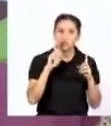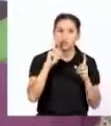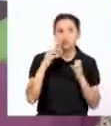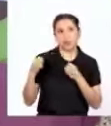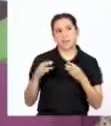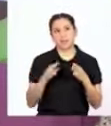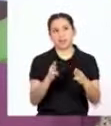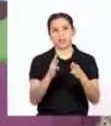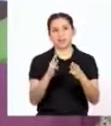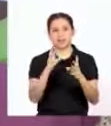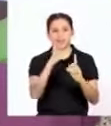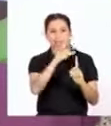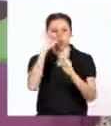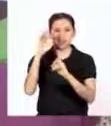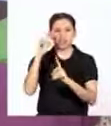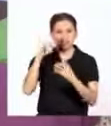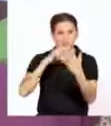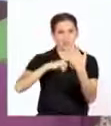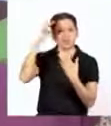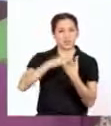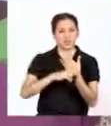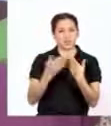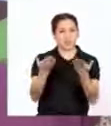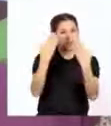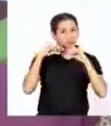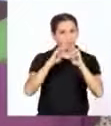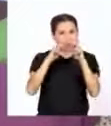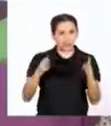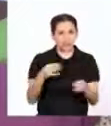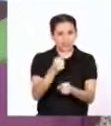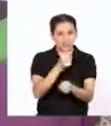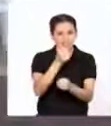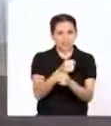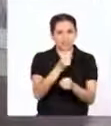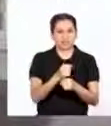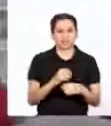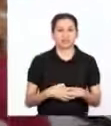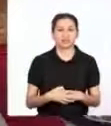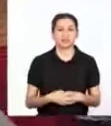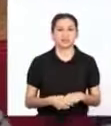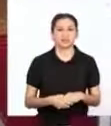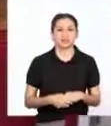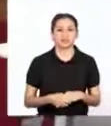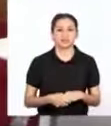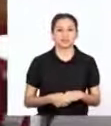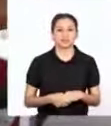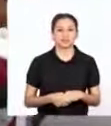la manera de diseñar nuestro proyecto. ¡A la mesa de trabajo!